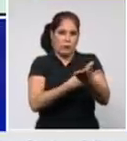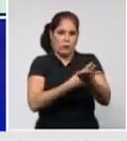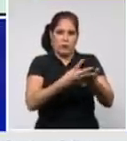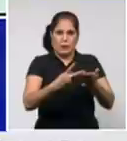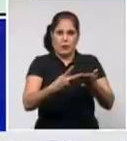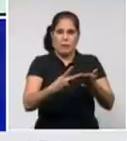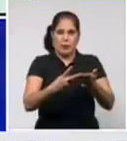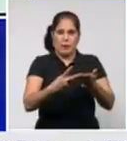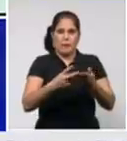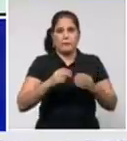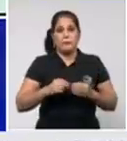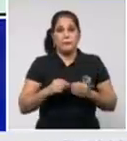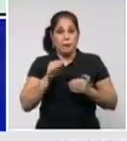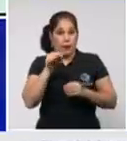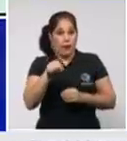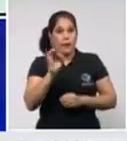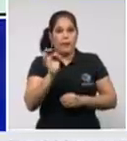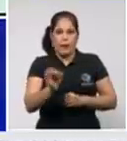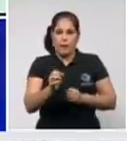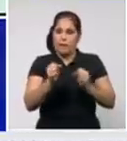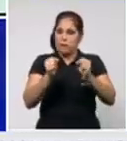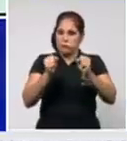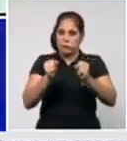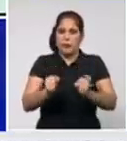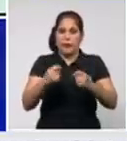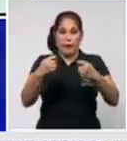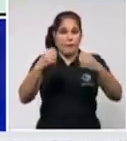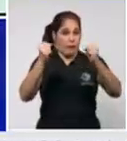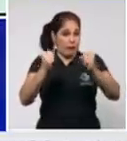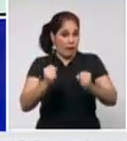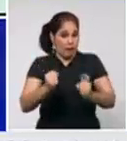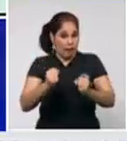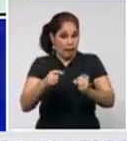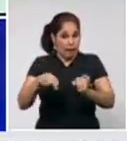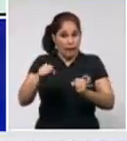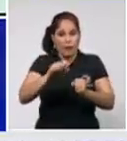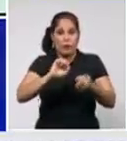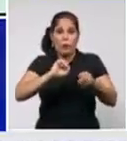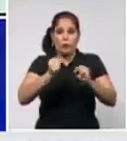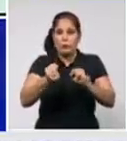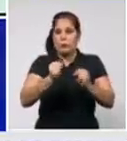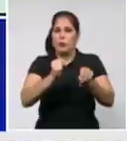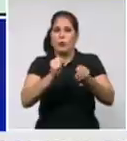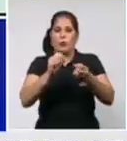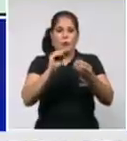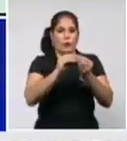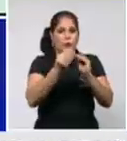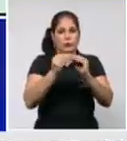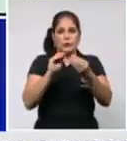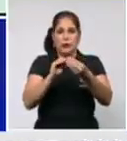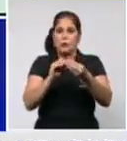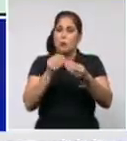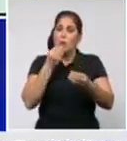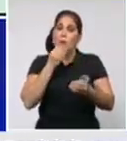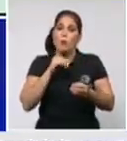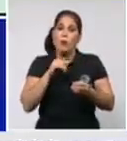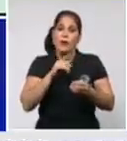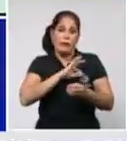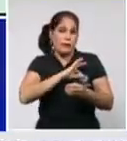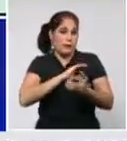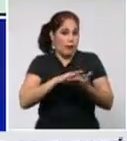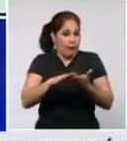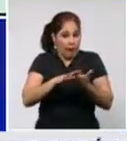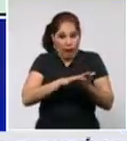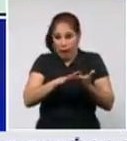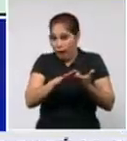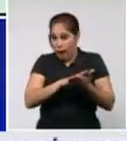y donde debe de quedar un número de contactos que tal vez sean asintomáticos y que